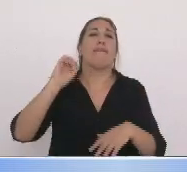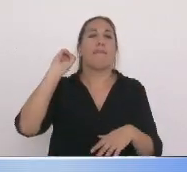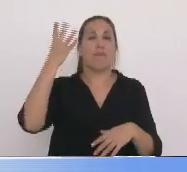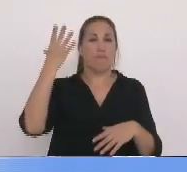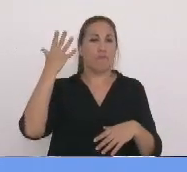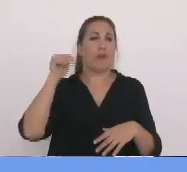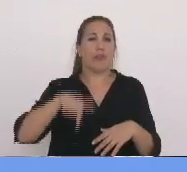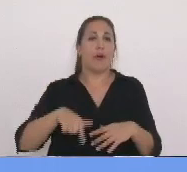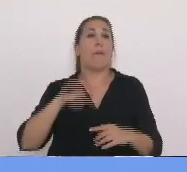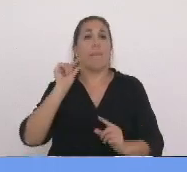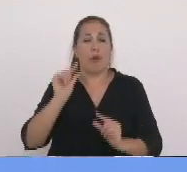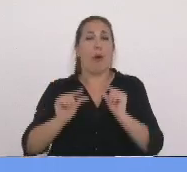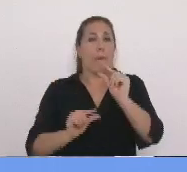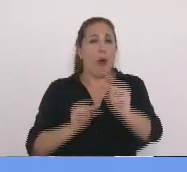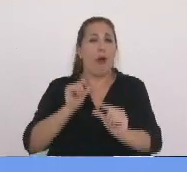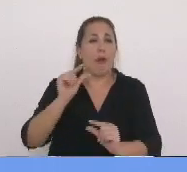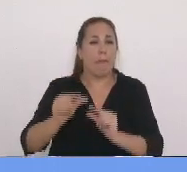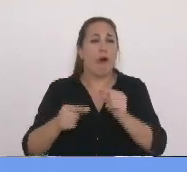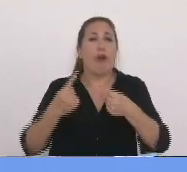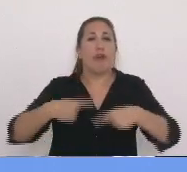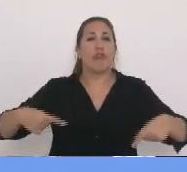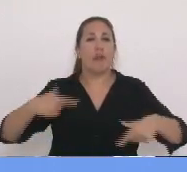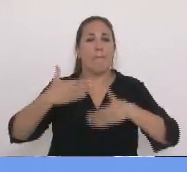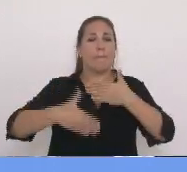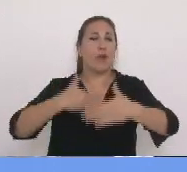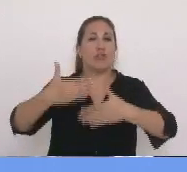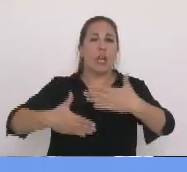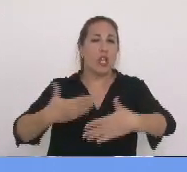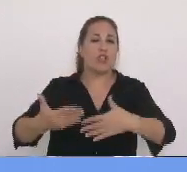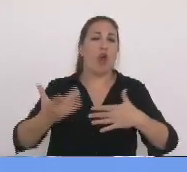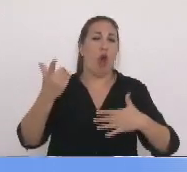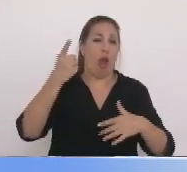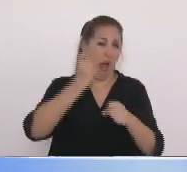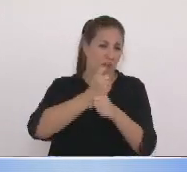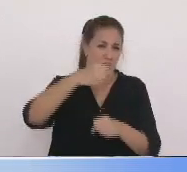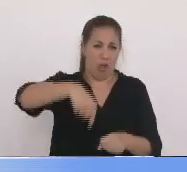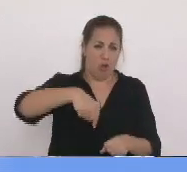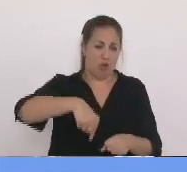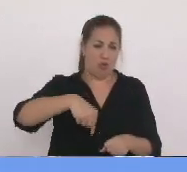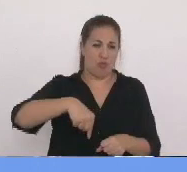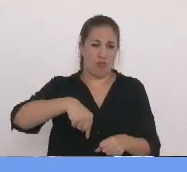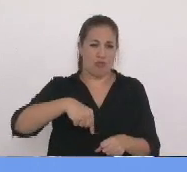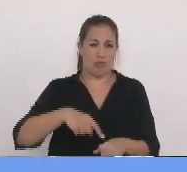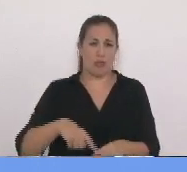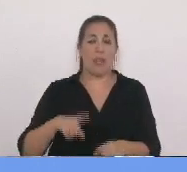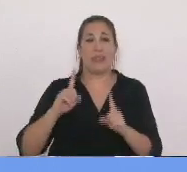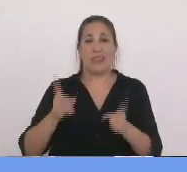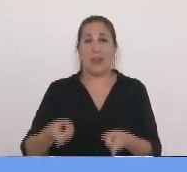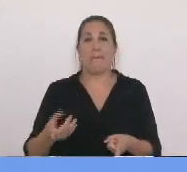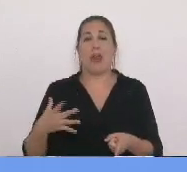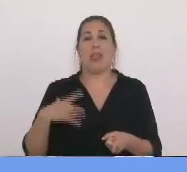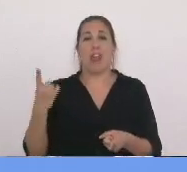dejando atrás estos procesos incluso hoy en la elección de las autoridades universitarias